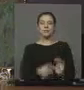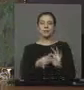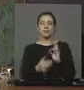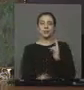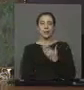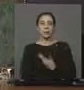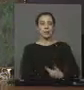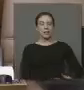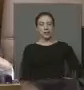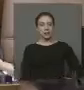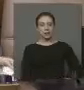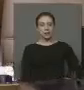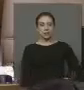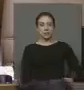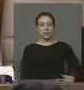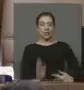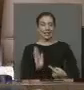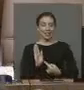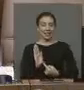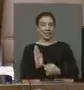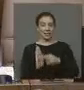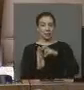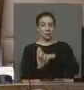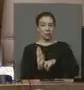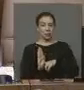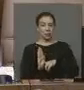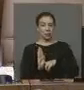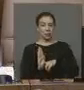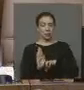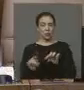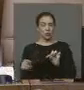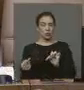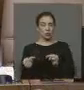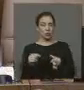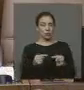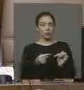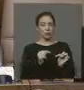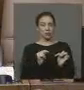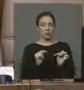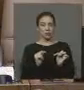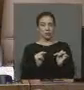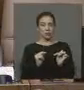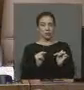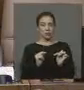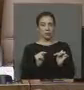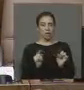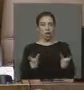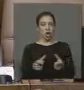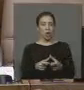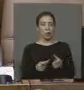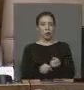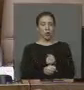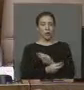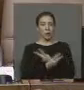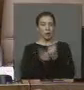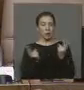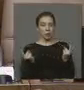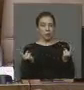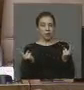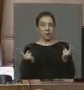señor presidente. Este proyecto que discutimos en la Comisión de Obras